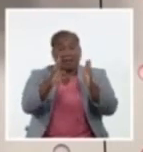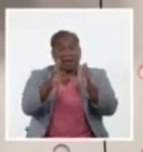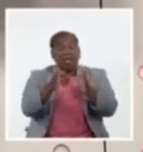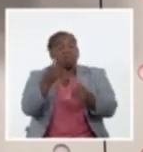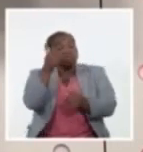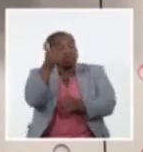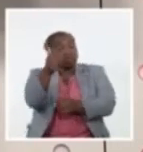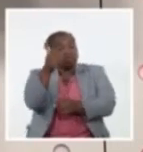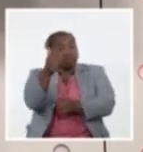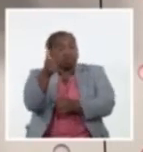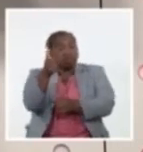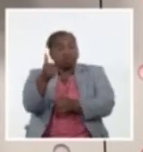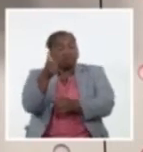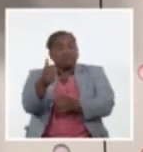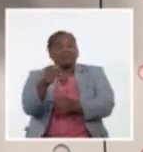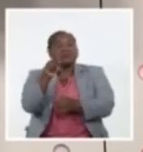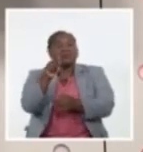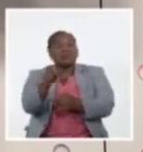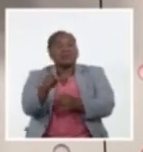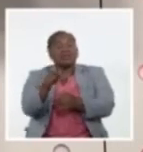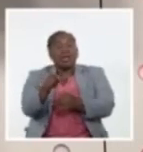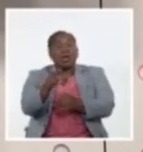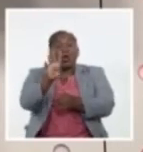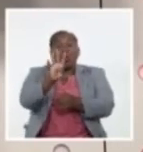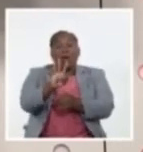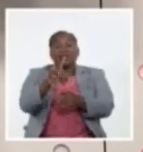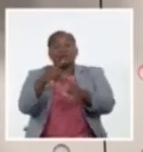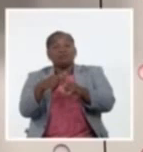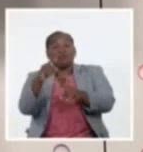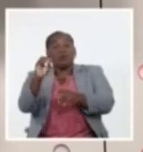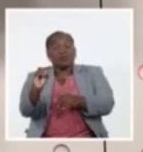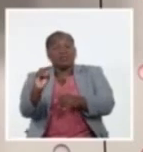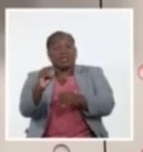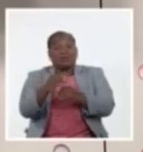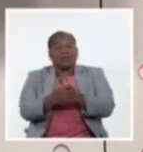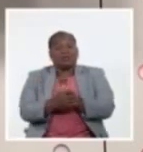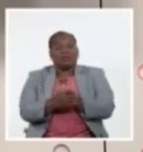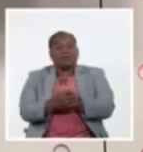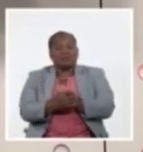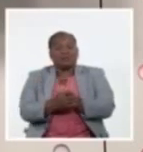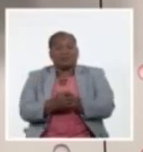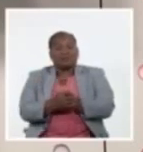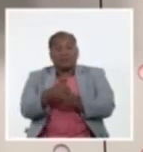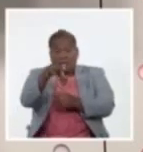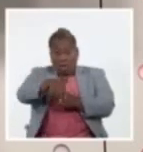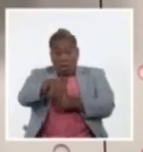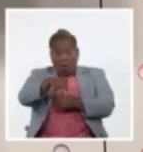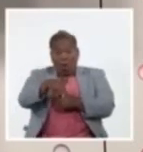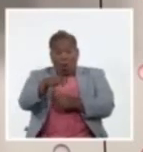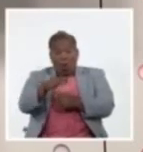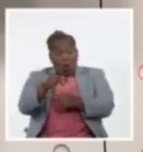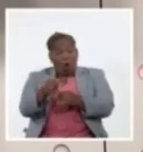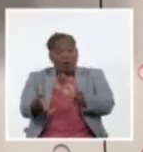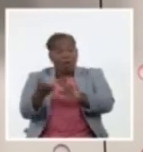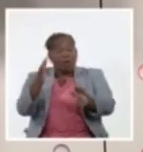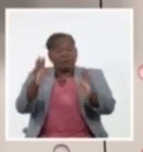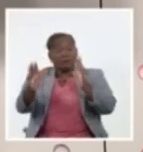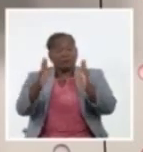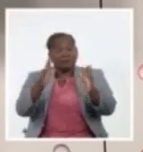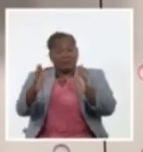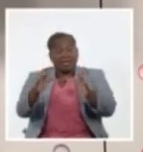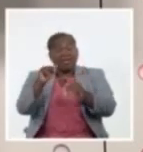en popa y a toda vela al blanquear 4-0 al líder Agricultores. Hoy es jornada de recuperación de